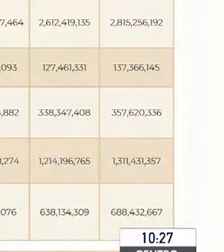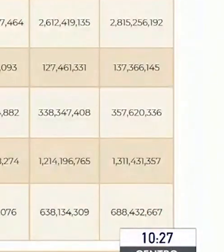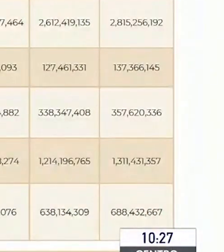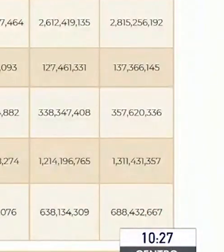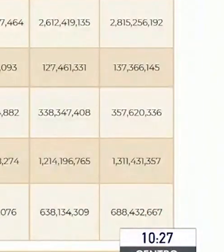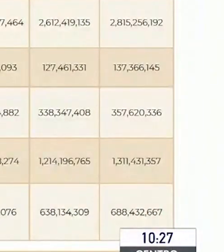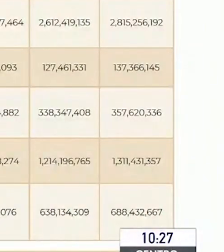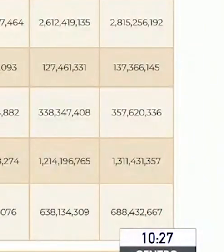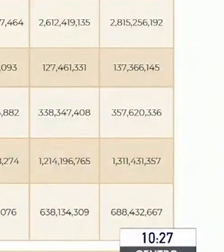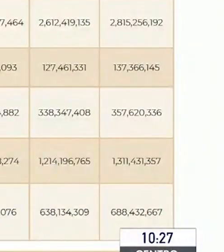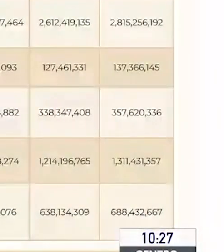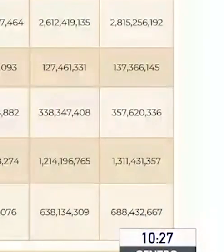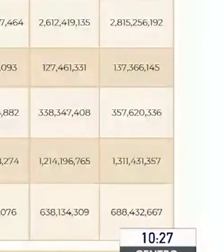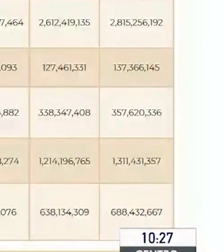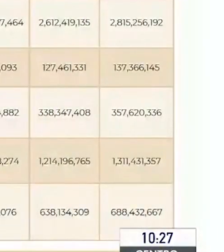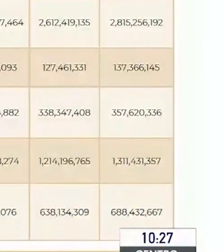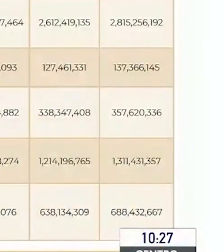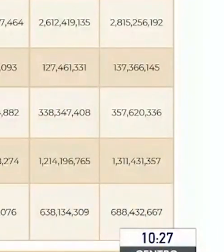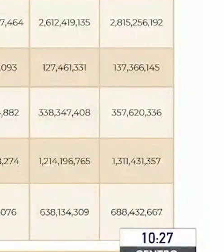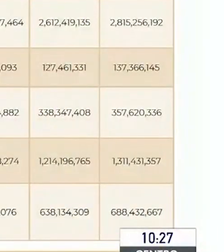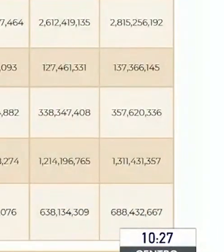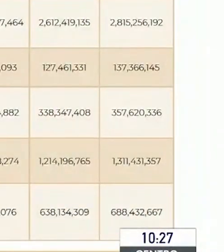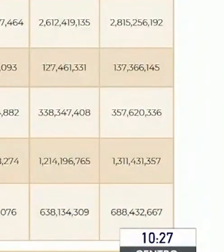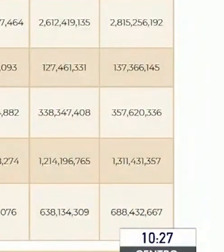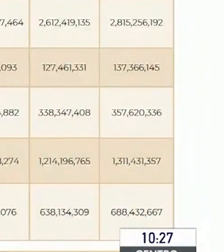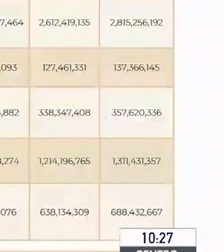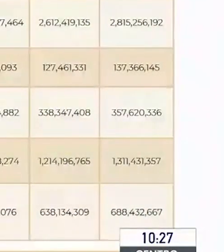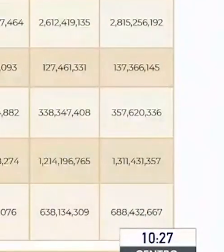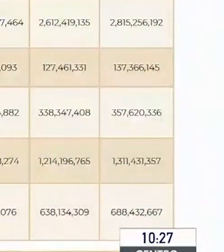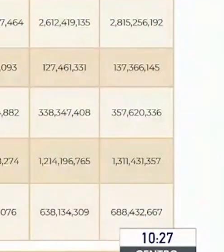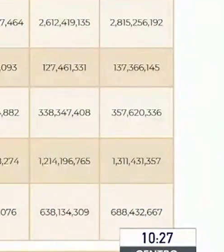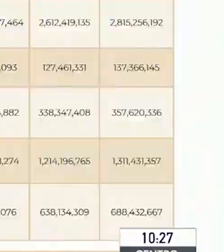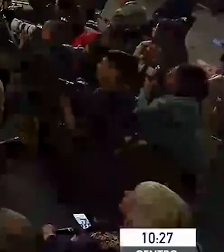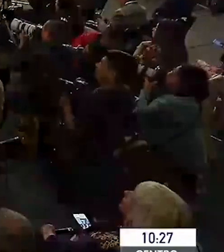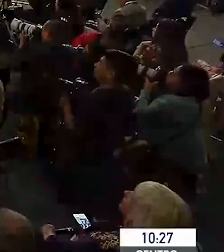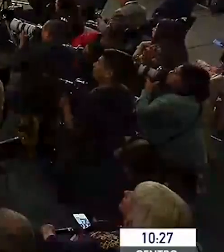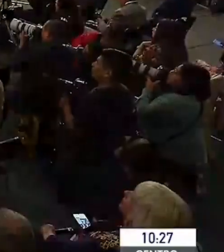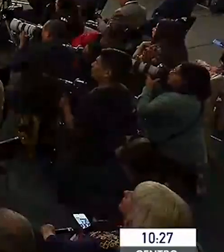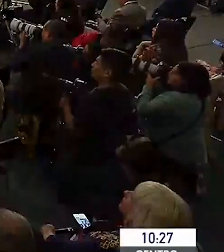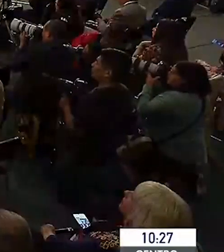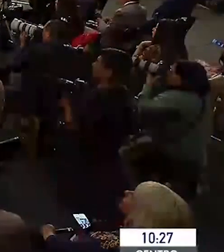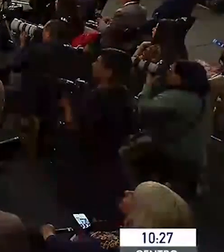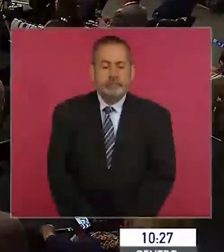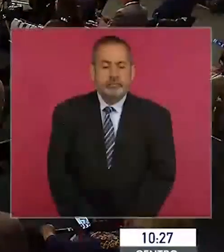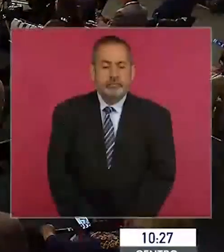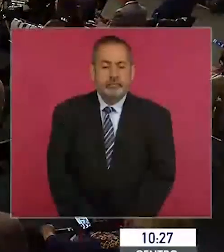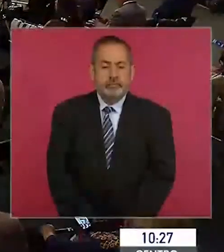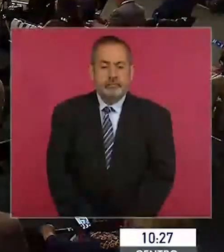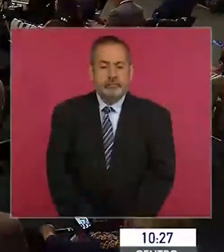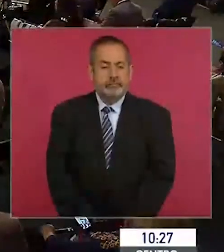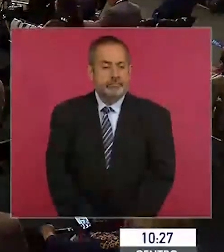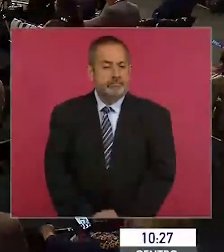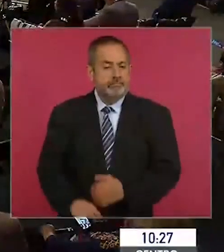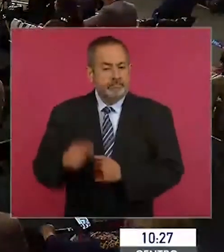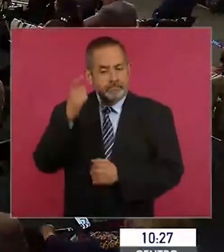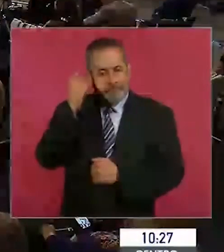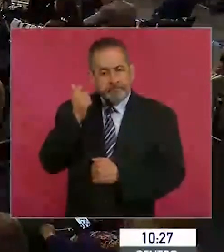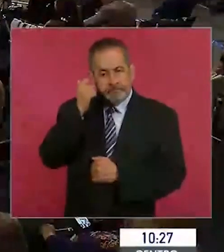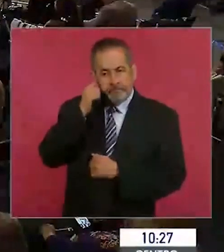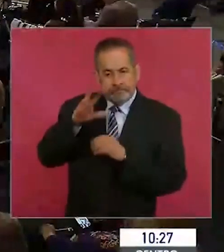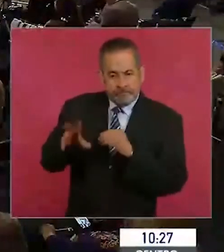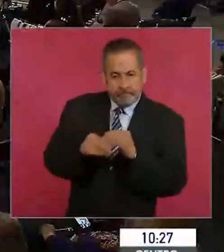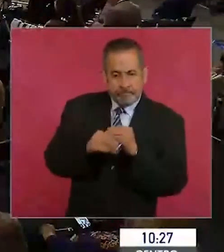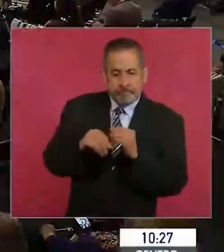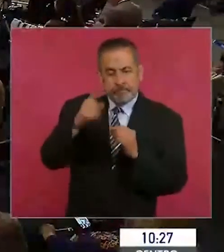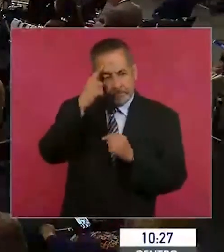va creciendo pensiones complementarias para mandos superiores pensiones complementarias para